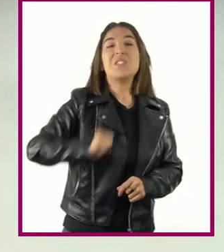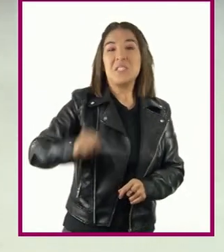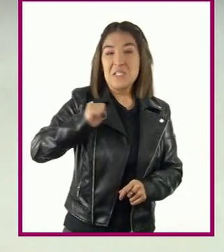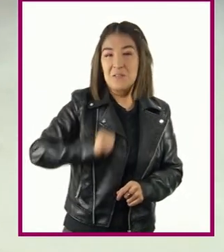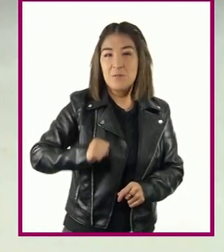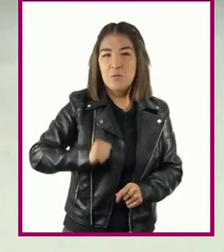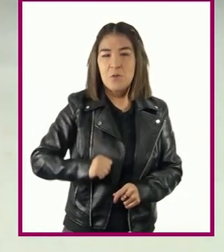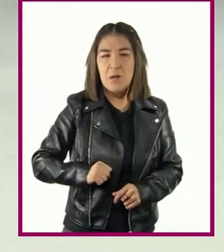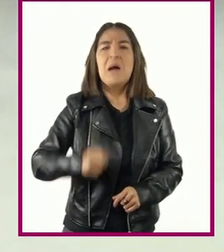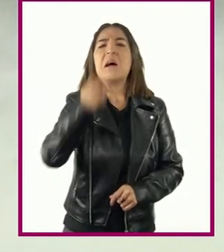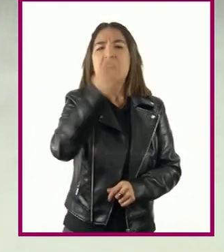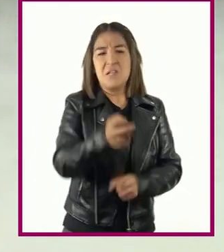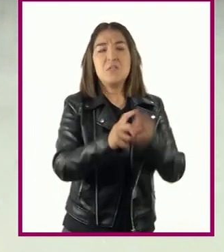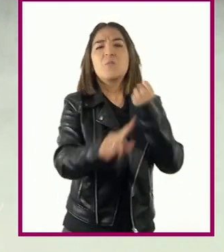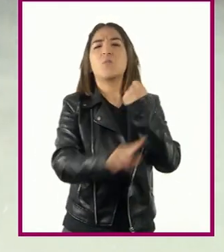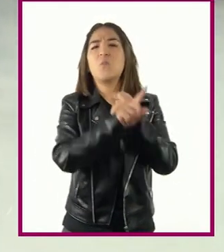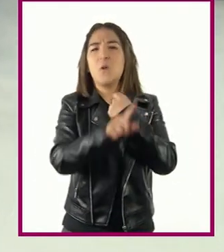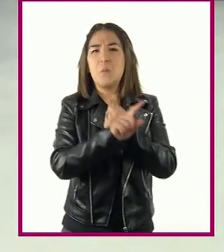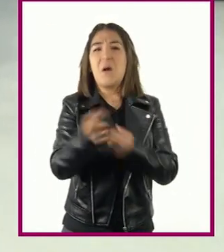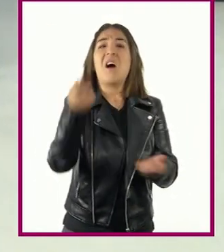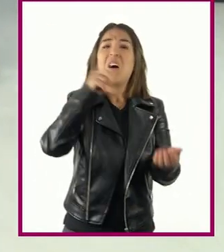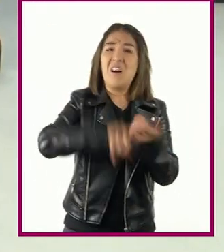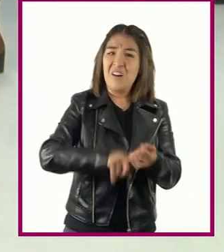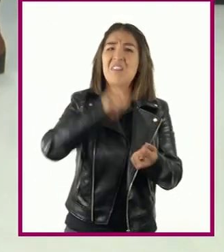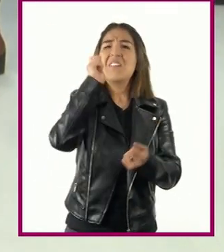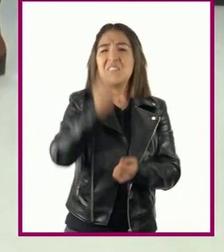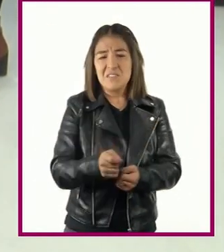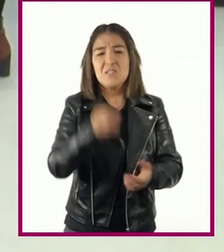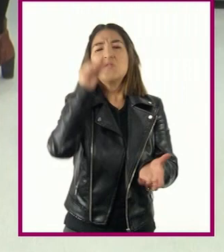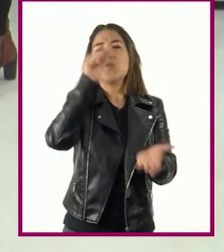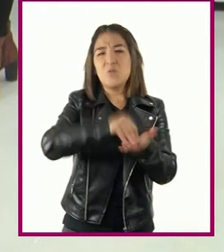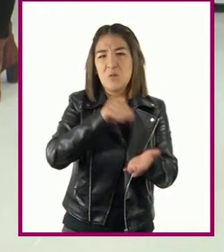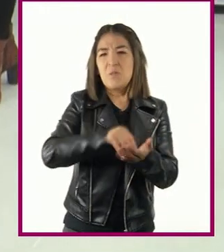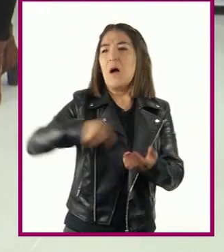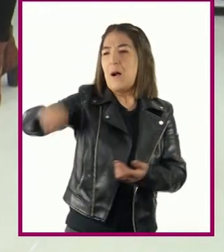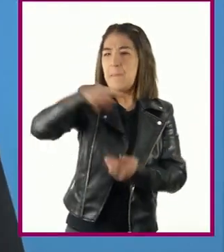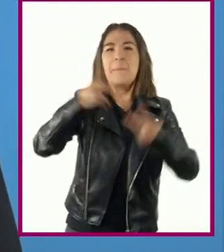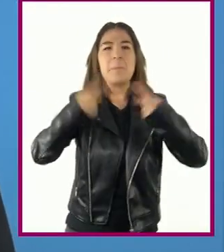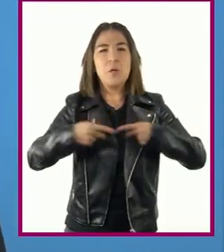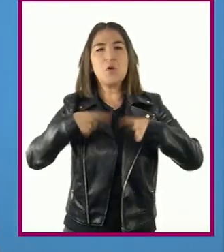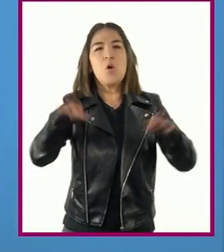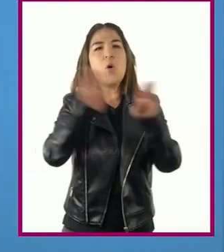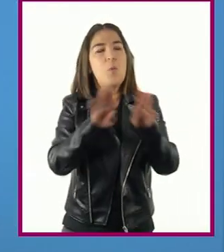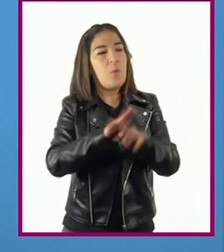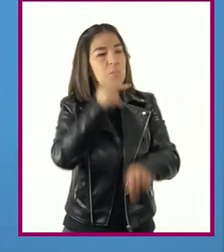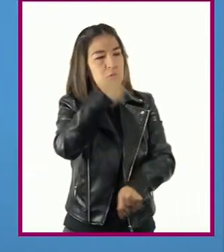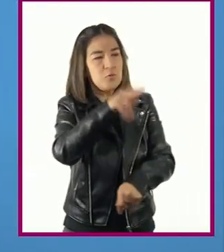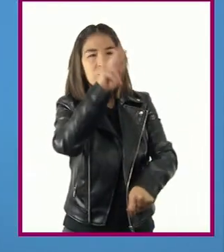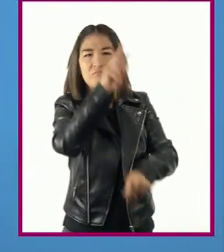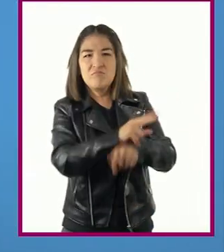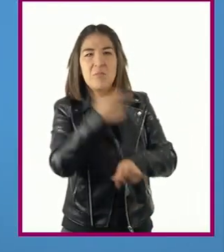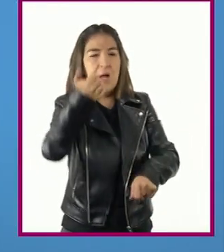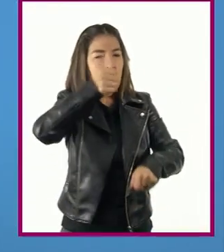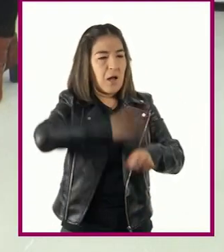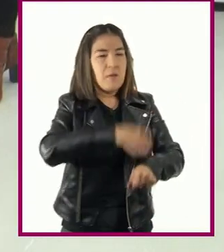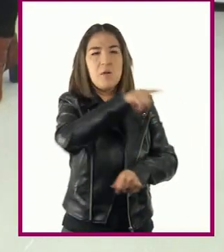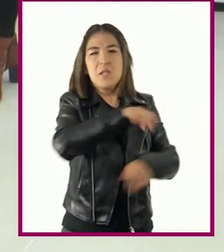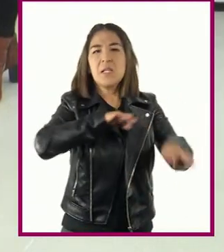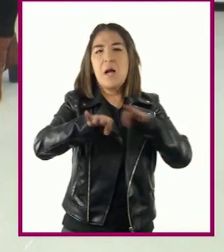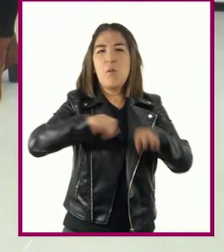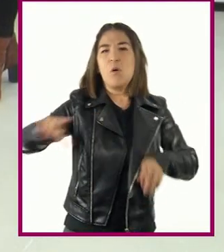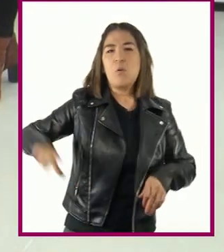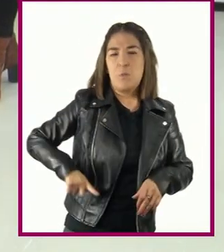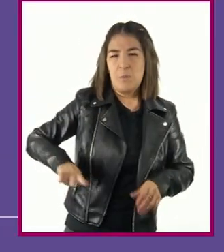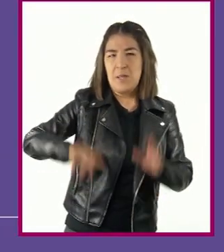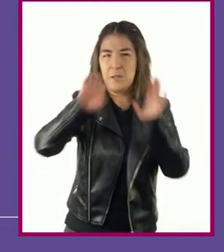embargo, en varios momentos han existido instancias que vigilaban la administración de los ingresos del gobierno.